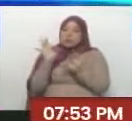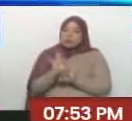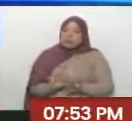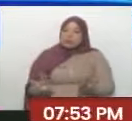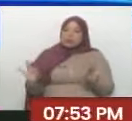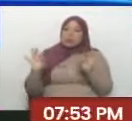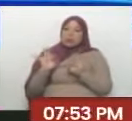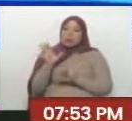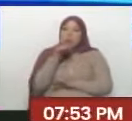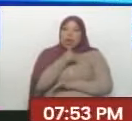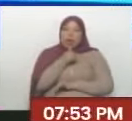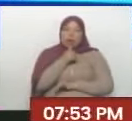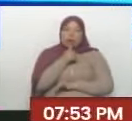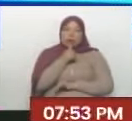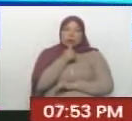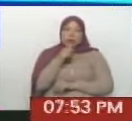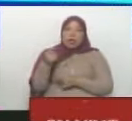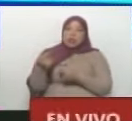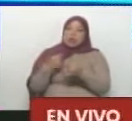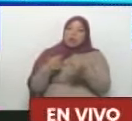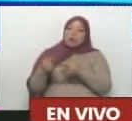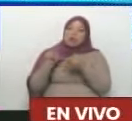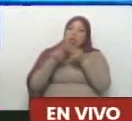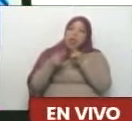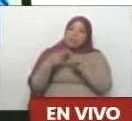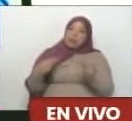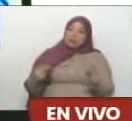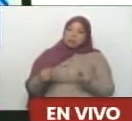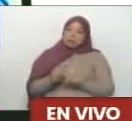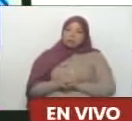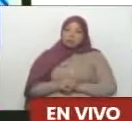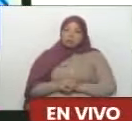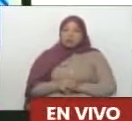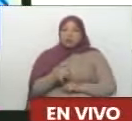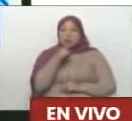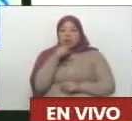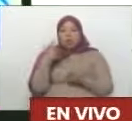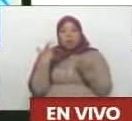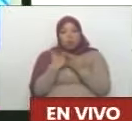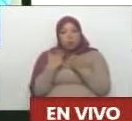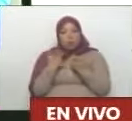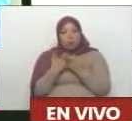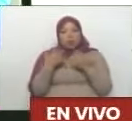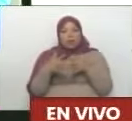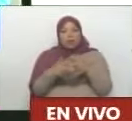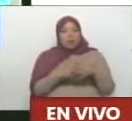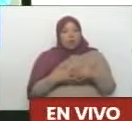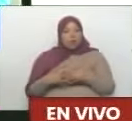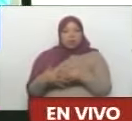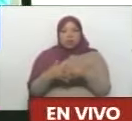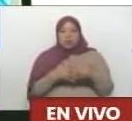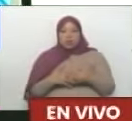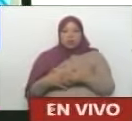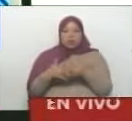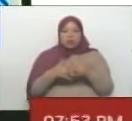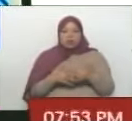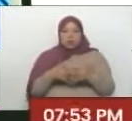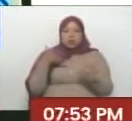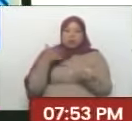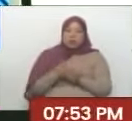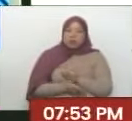Ucrania para negociar la paz. Y ya esta guerra para Estados Unidos